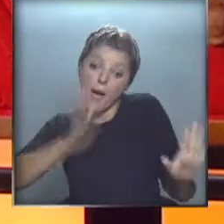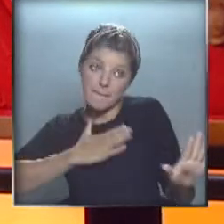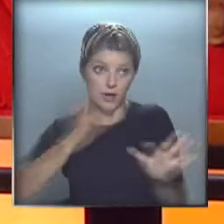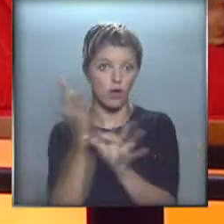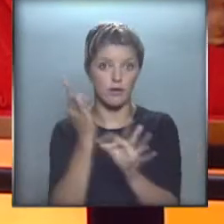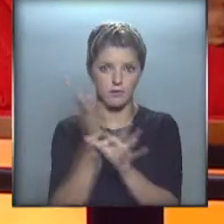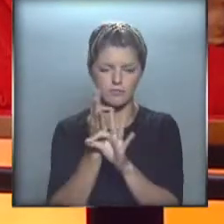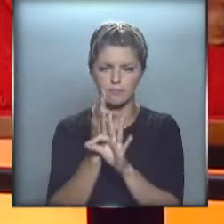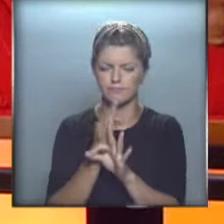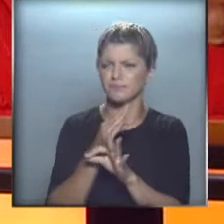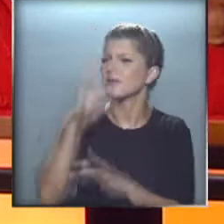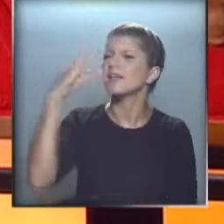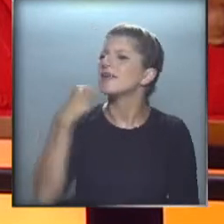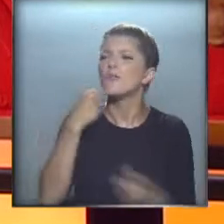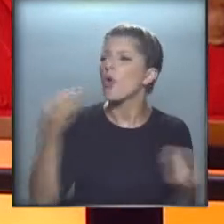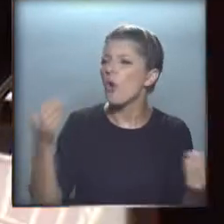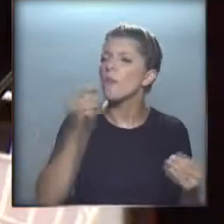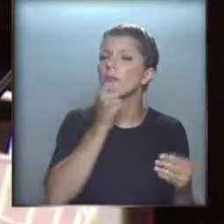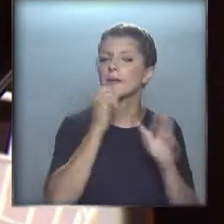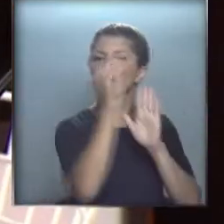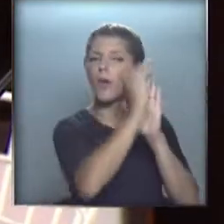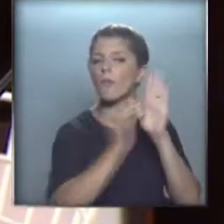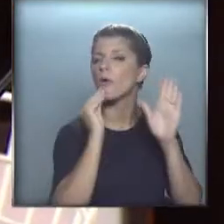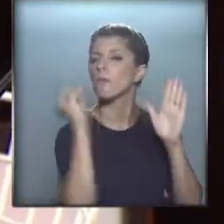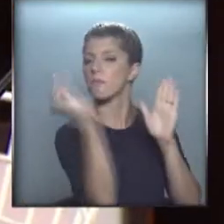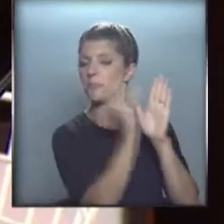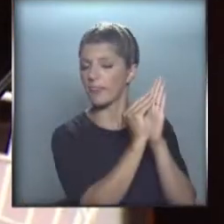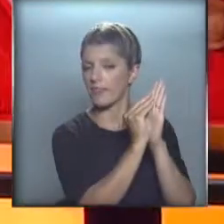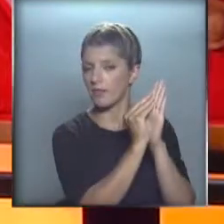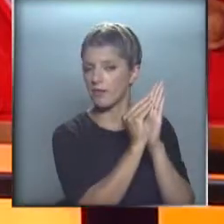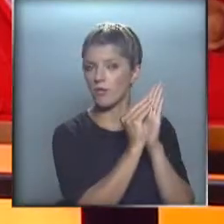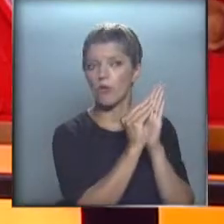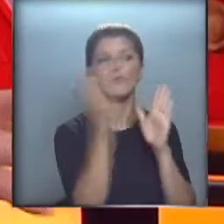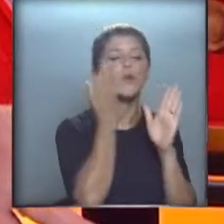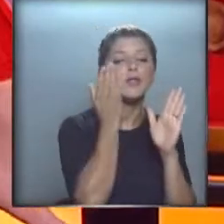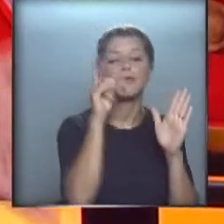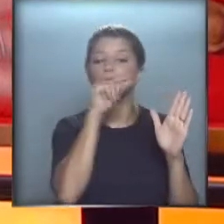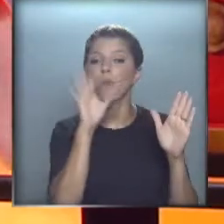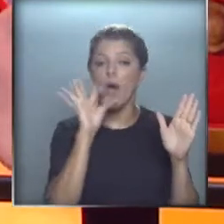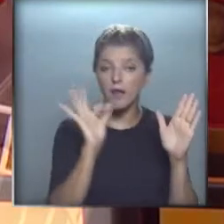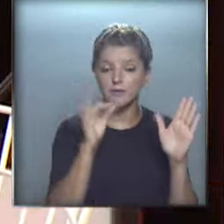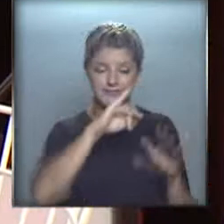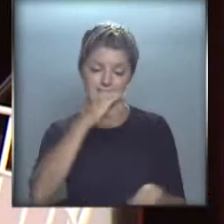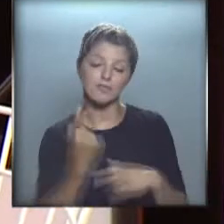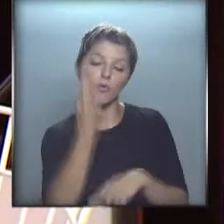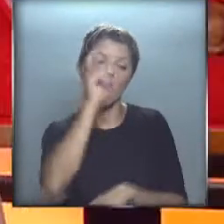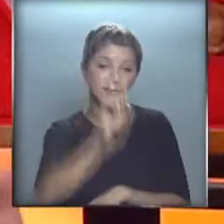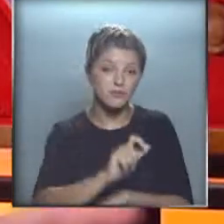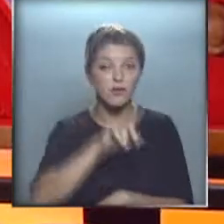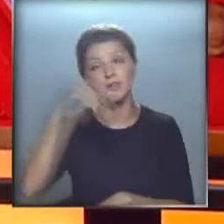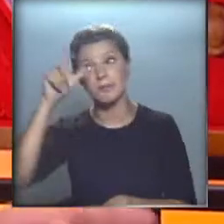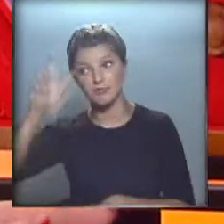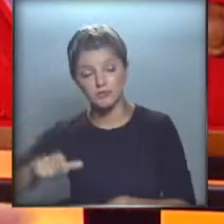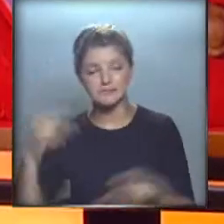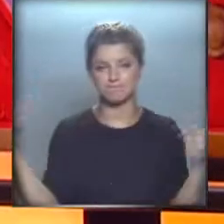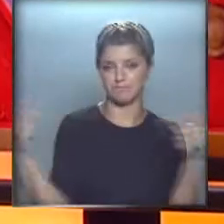¿cómo? ¿Por qué? ¿Le escriben cosas en el muro? Sí. Y viste, cuando siempre hay alguien que se lleva mal con alguien y en vez de tolerar a esa